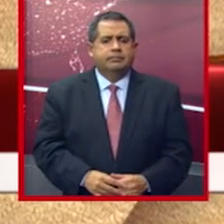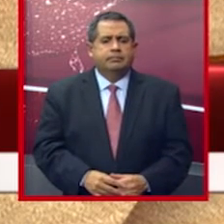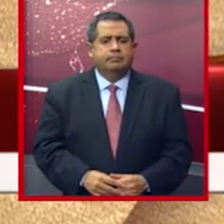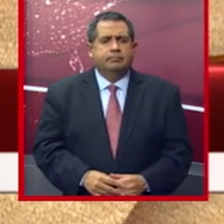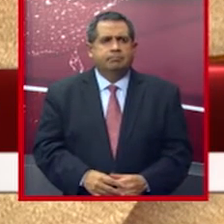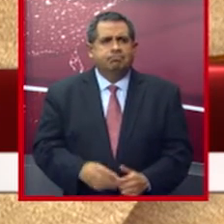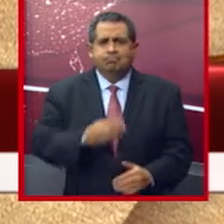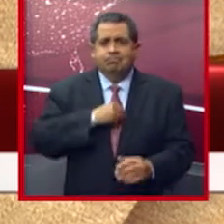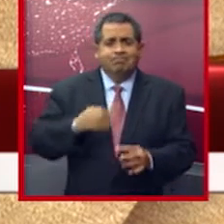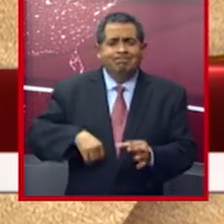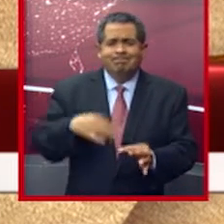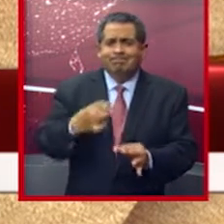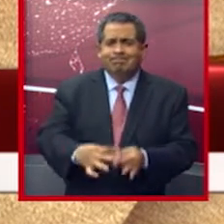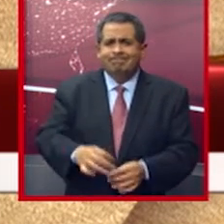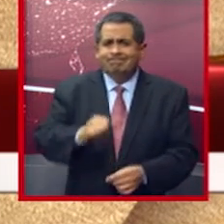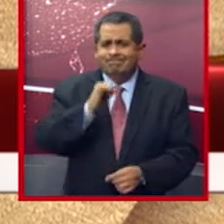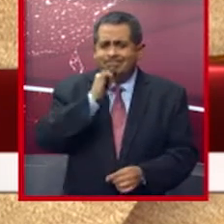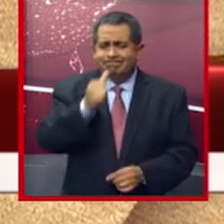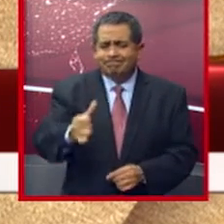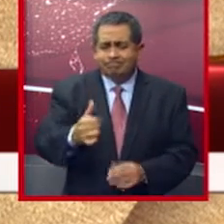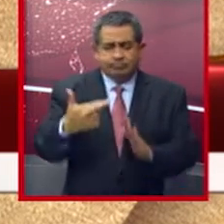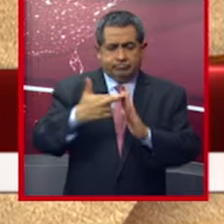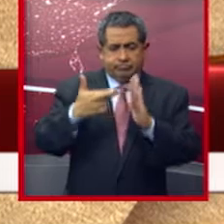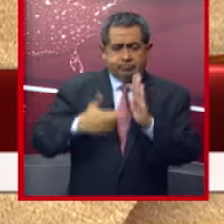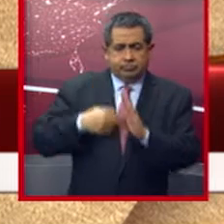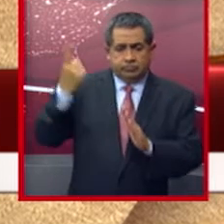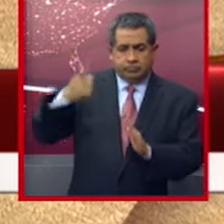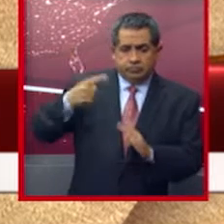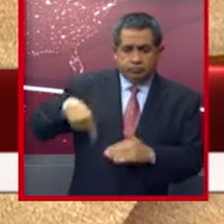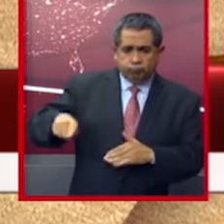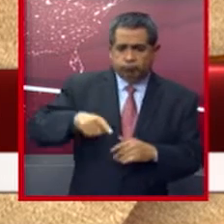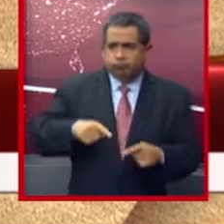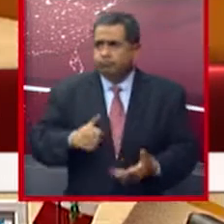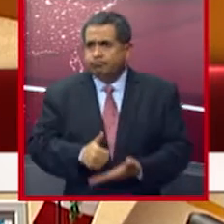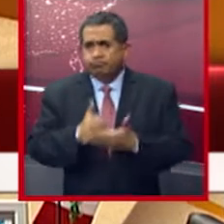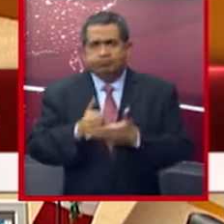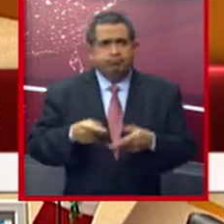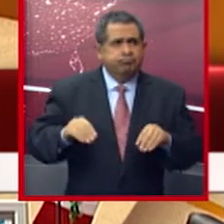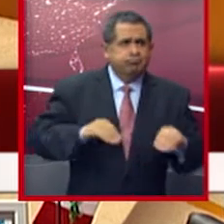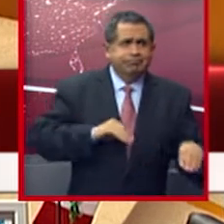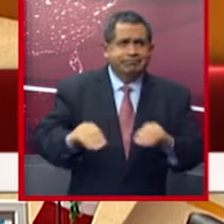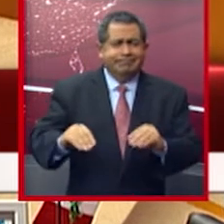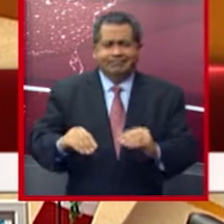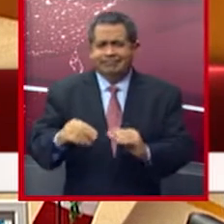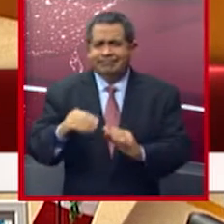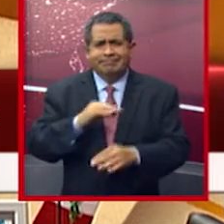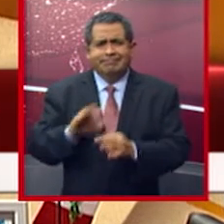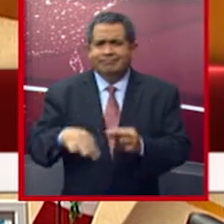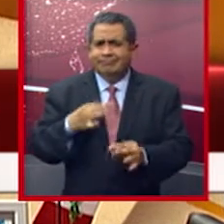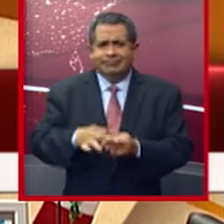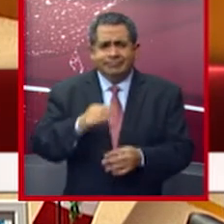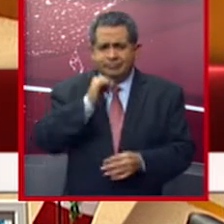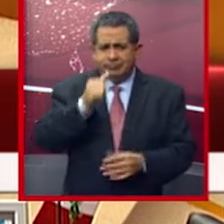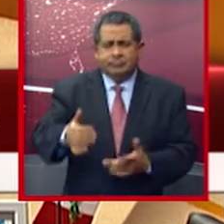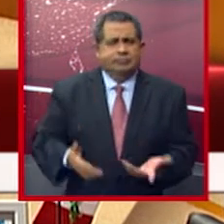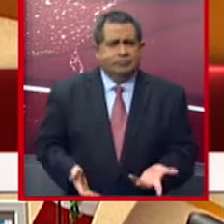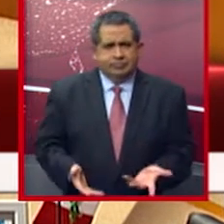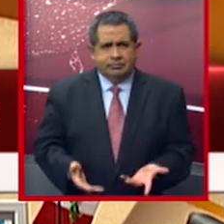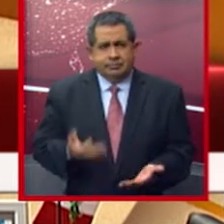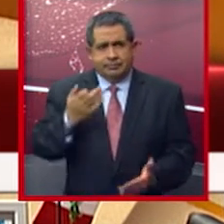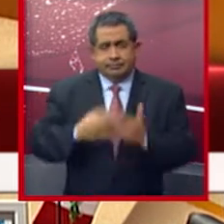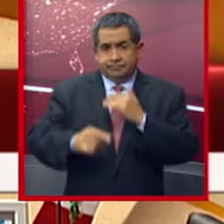No se cumplieron las líneas de mando en esta contingencia, como tampoco se llevó a cabo